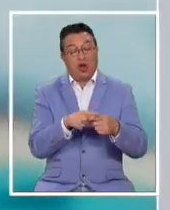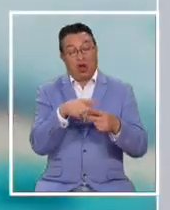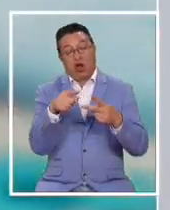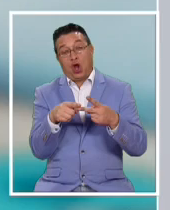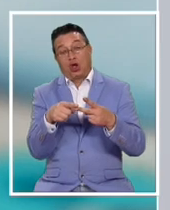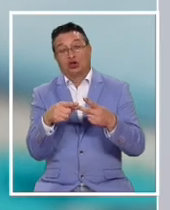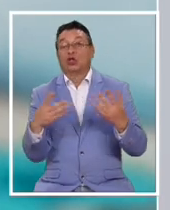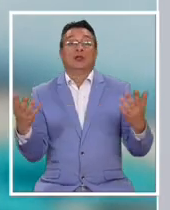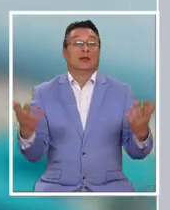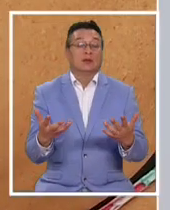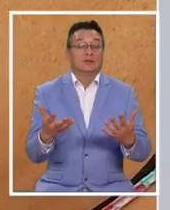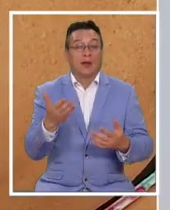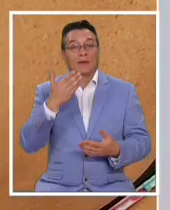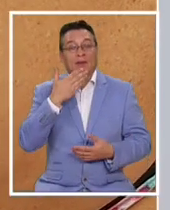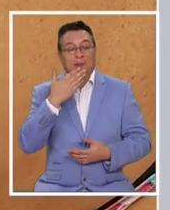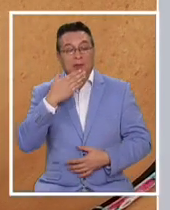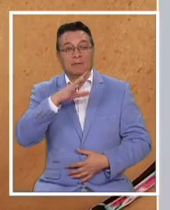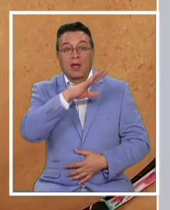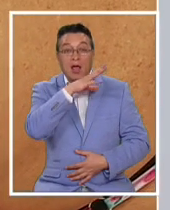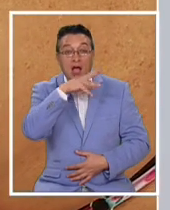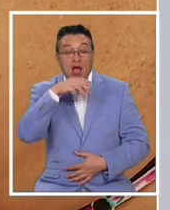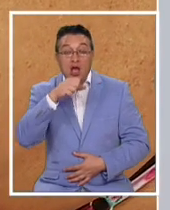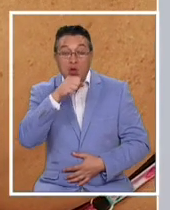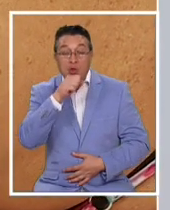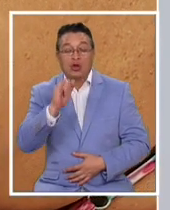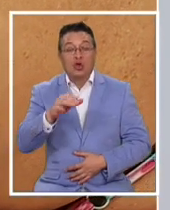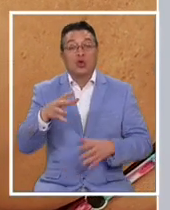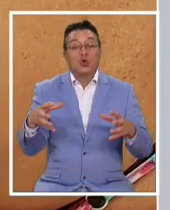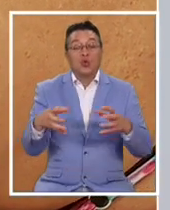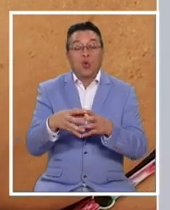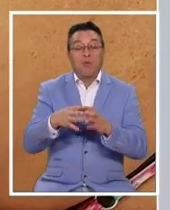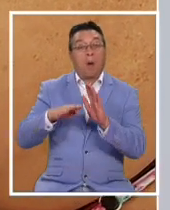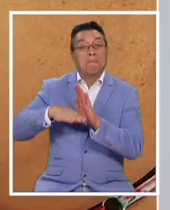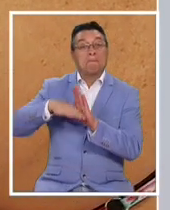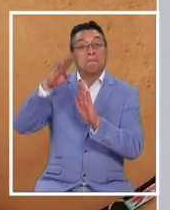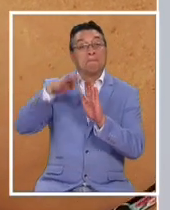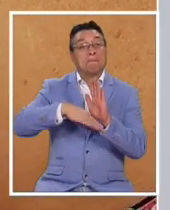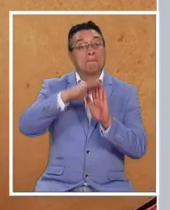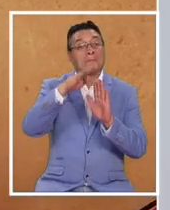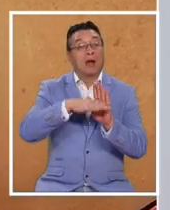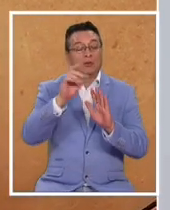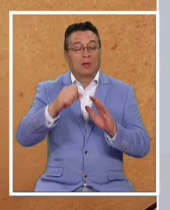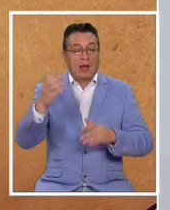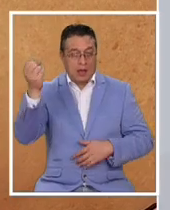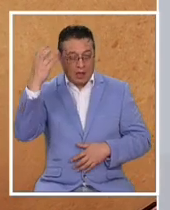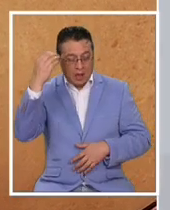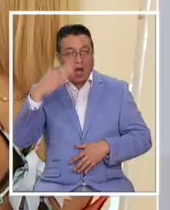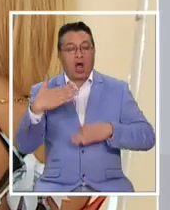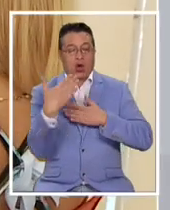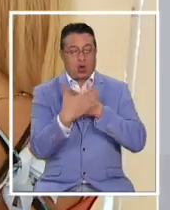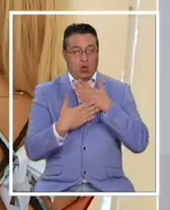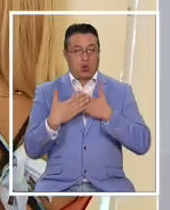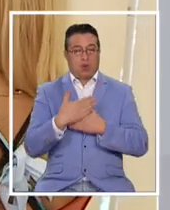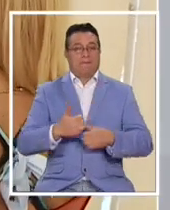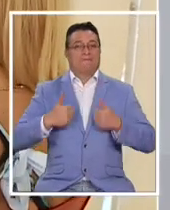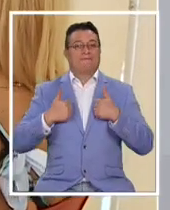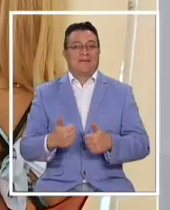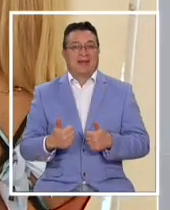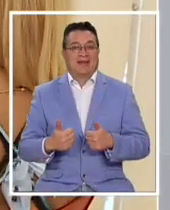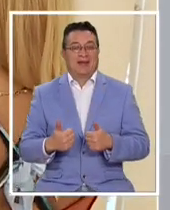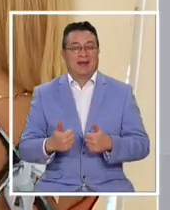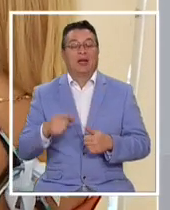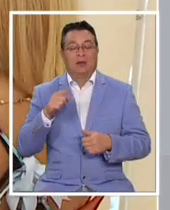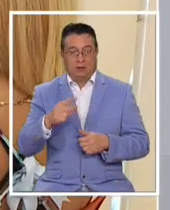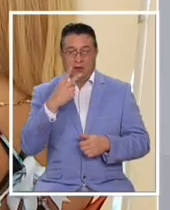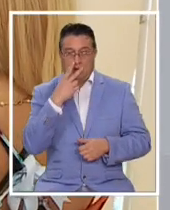es que también los adultos, en especial los grupos mayores, han aprendido a cuidarse bien. Entonces, uno ve